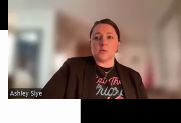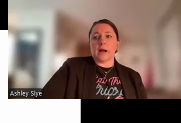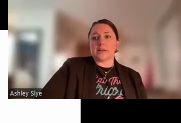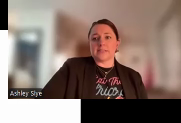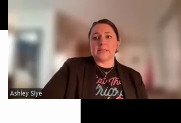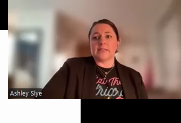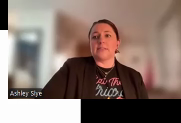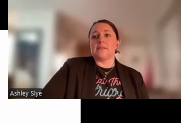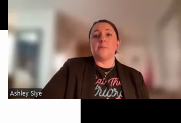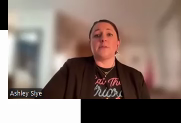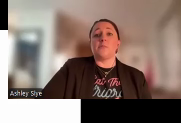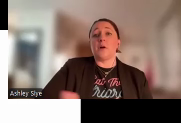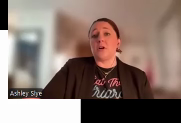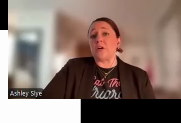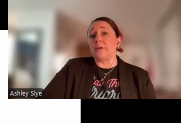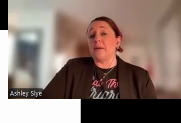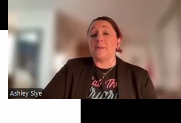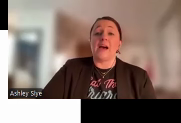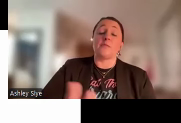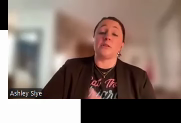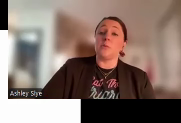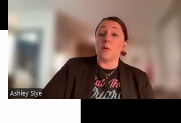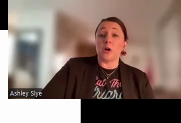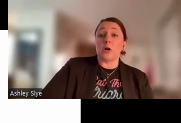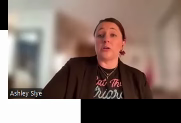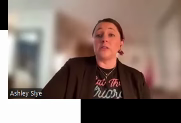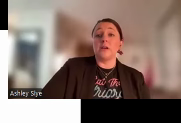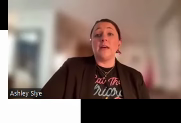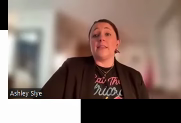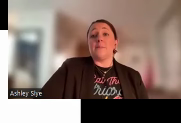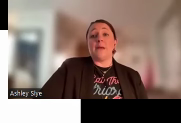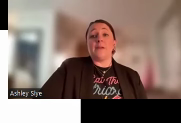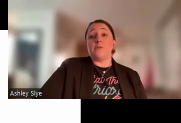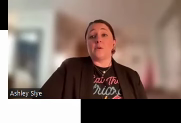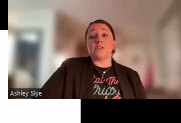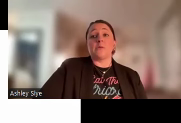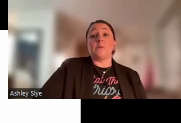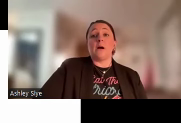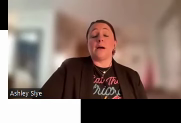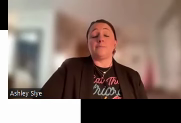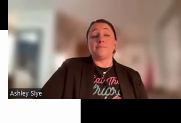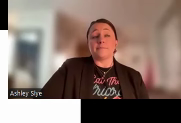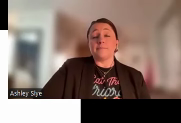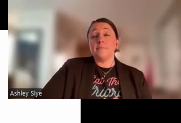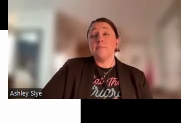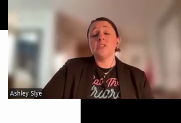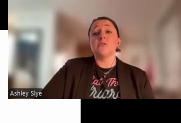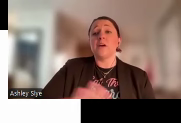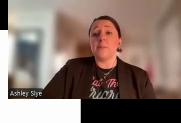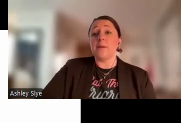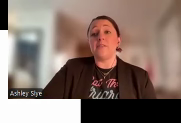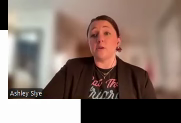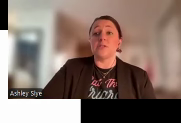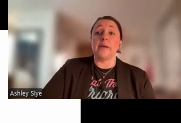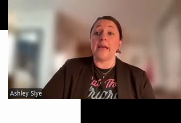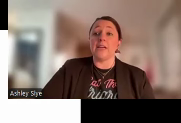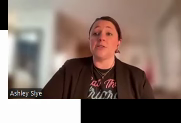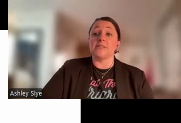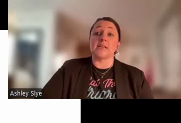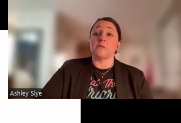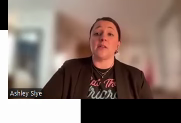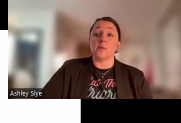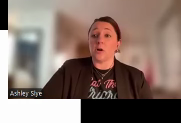como la coerción reproductiva y también tal vez no pueden negociar, por ejemplo, el uso del condón o otro tipo de prácticas